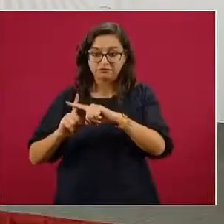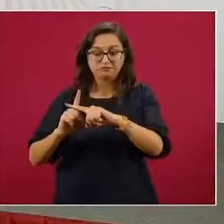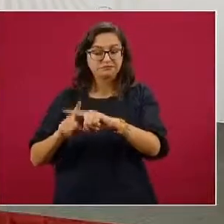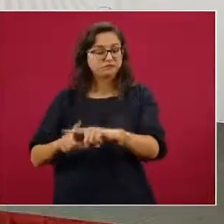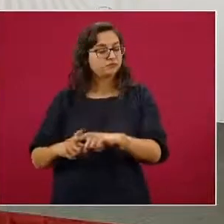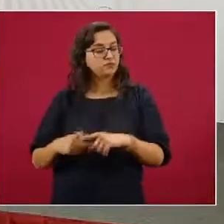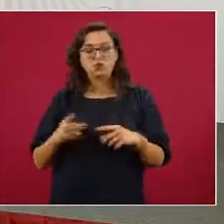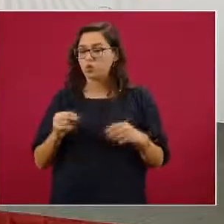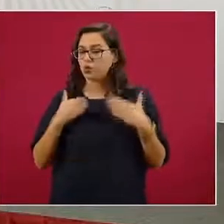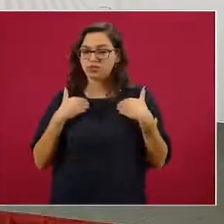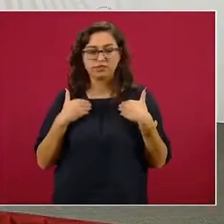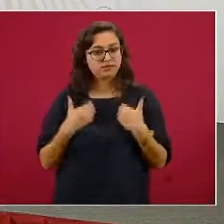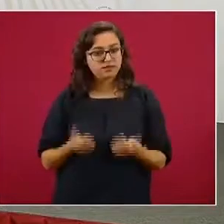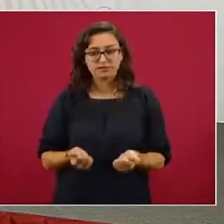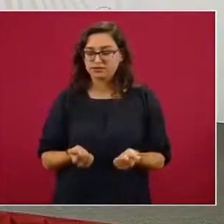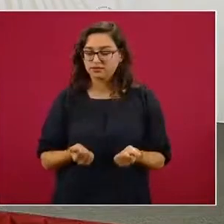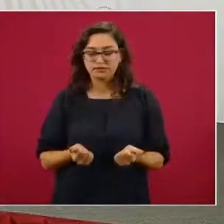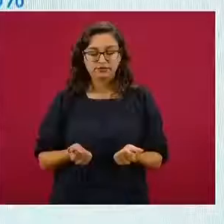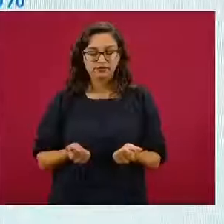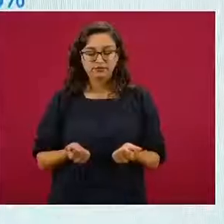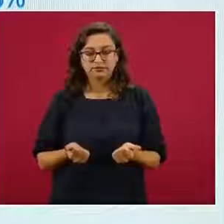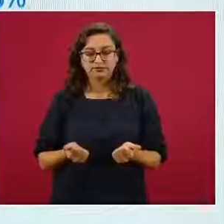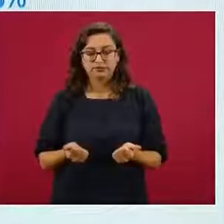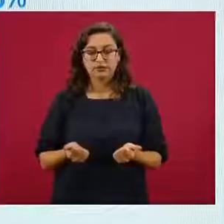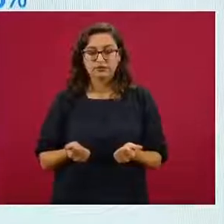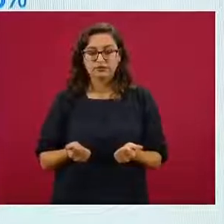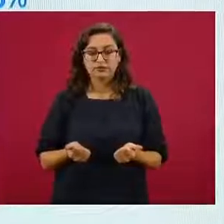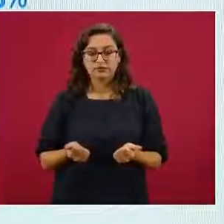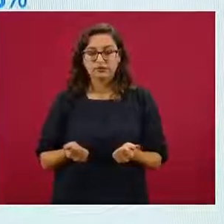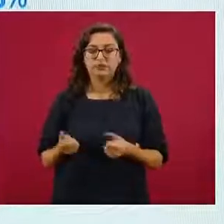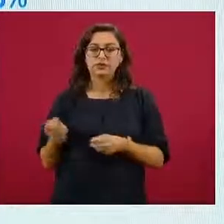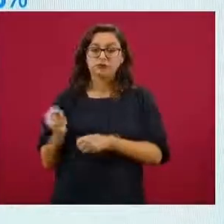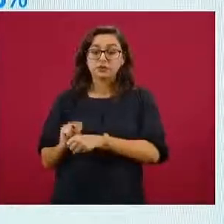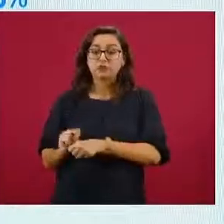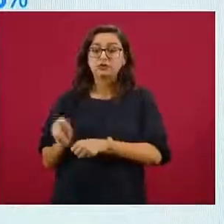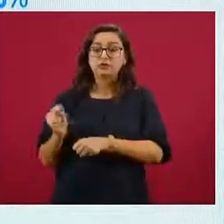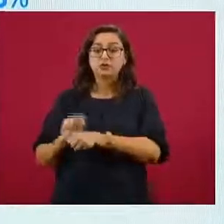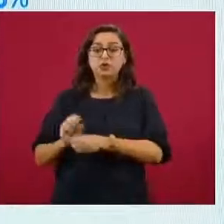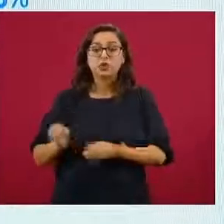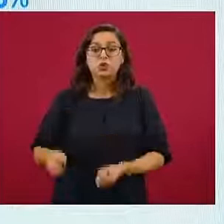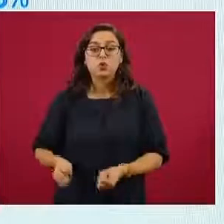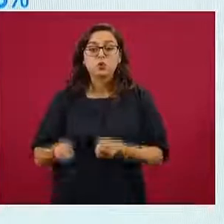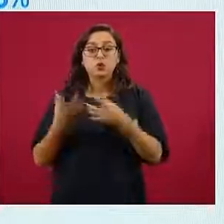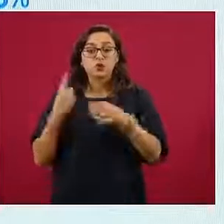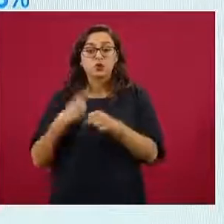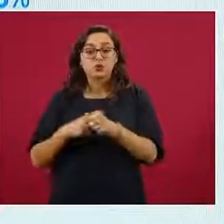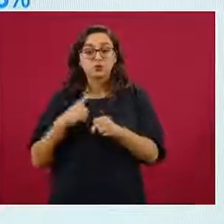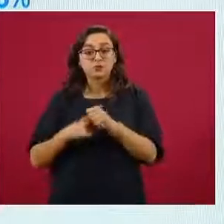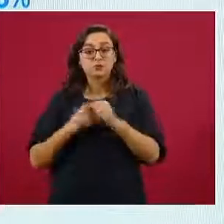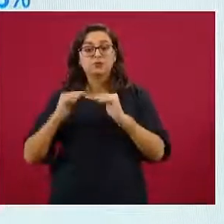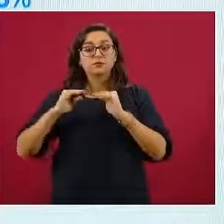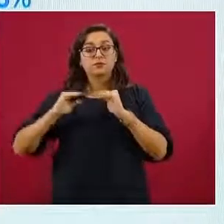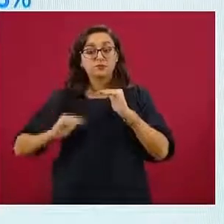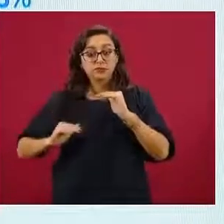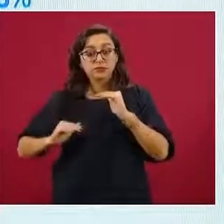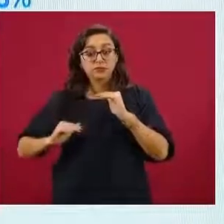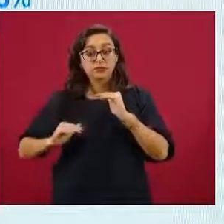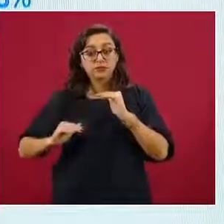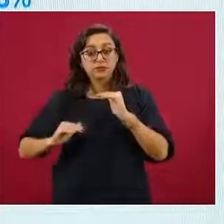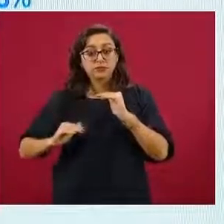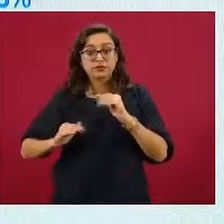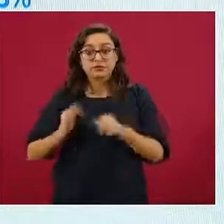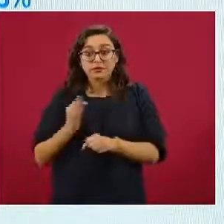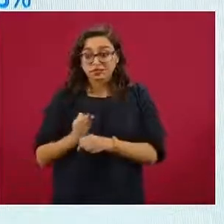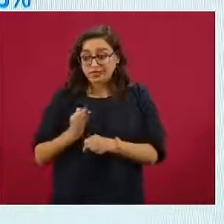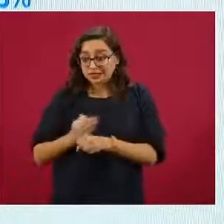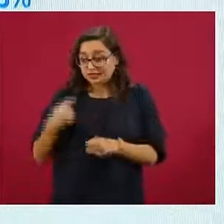de entender esta perspectiva. Estos son los casos que ocurren cada semana. Cuando decimos reducción de la epidemia es, en